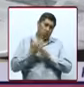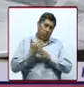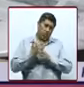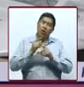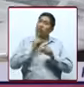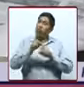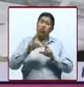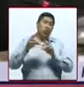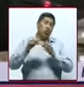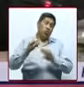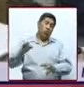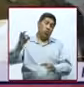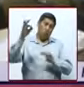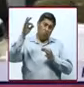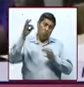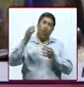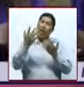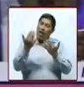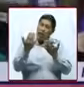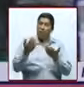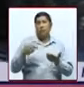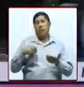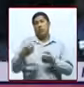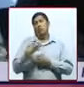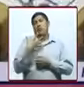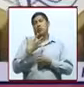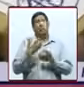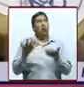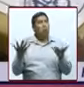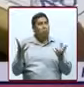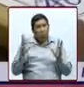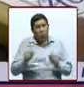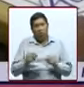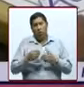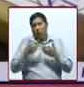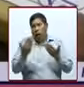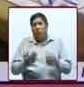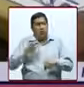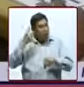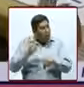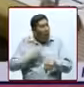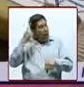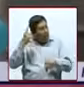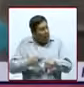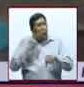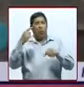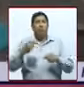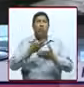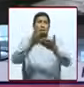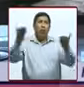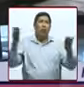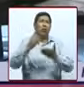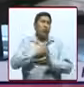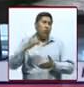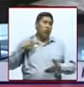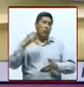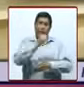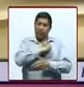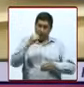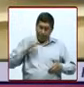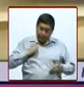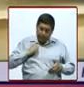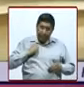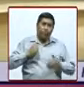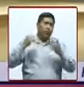lo que es el trabajo de las comisiones. Y ustedes saben muy bien, yo le he mencionado, que la Asamblea ha definido,